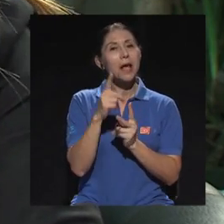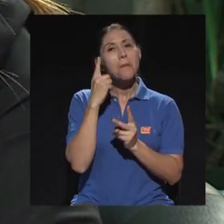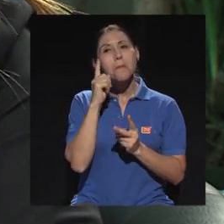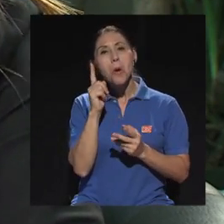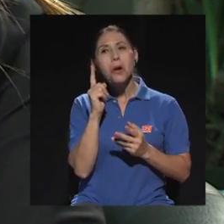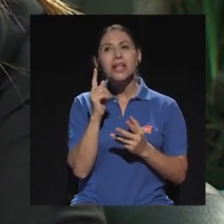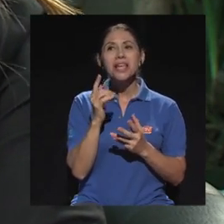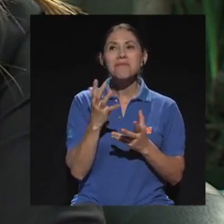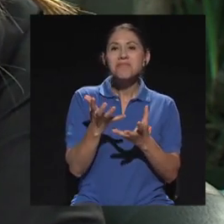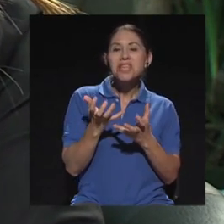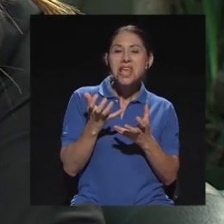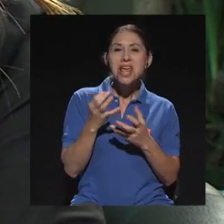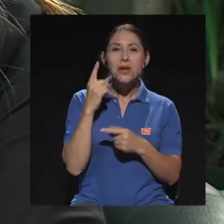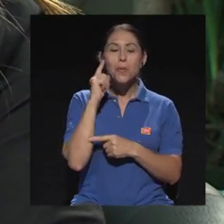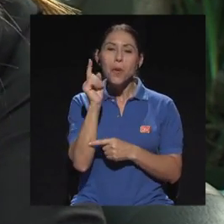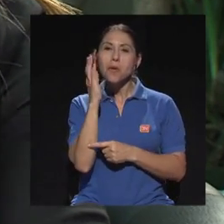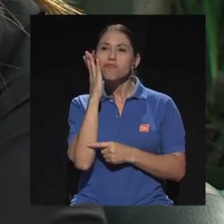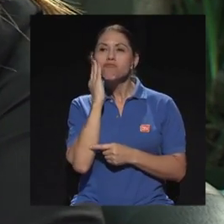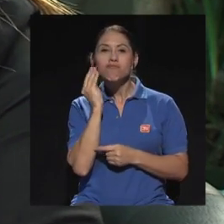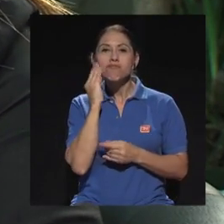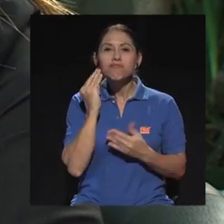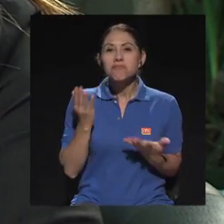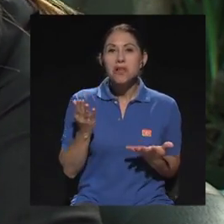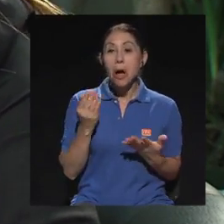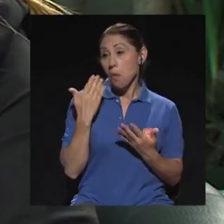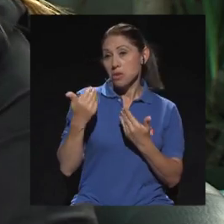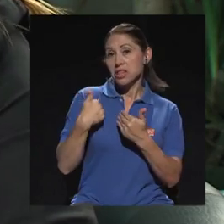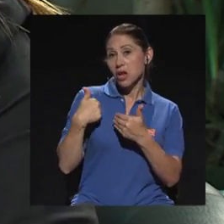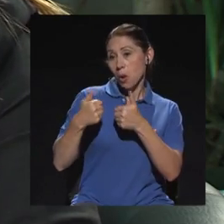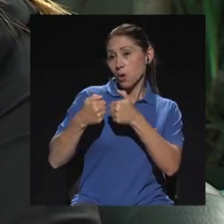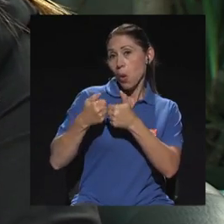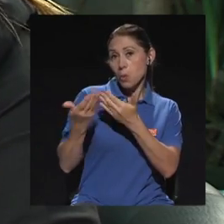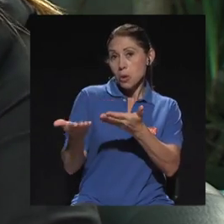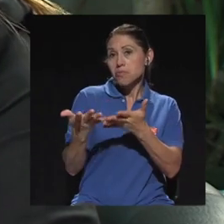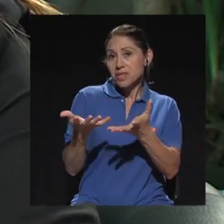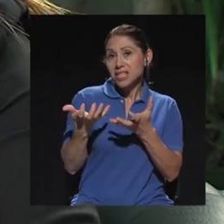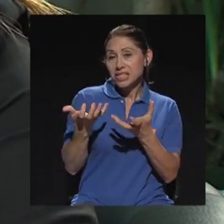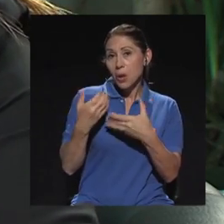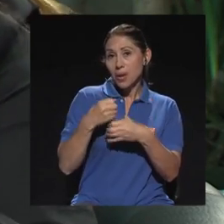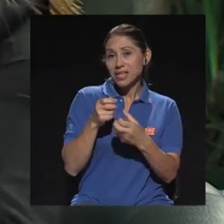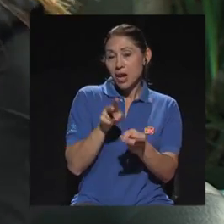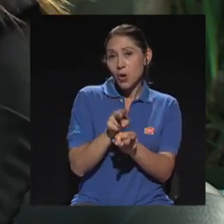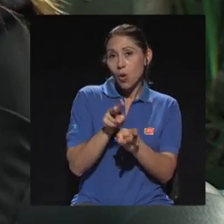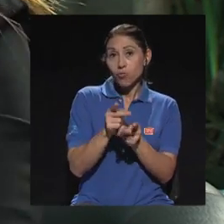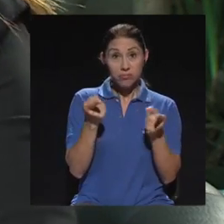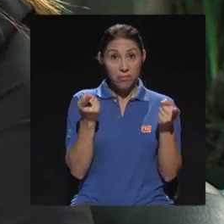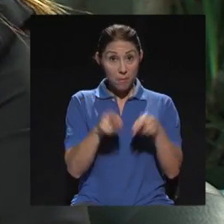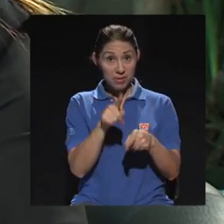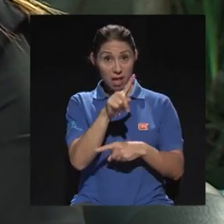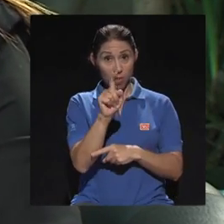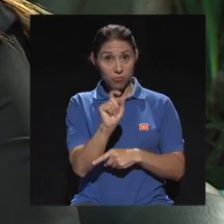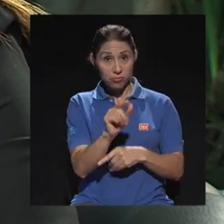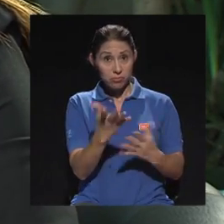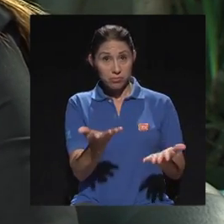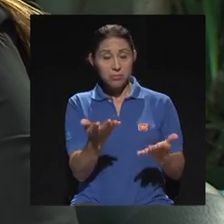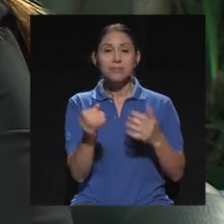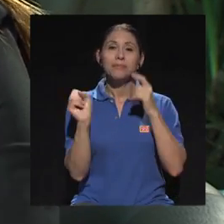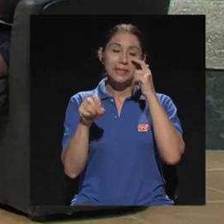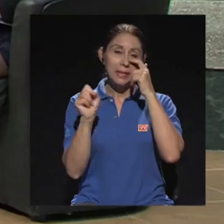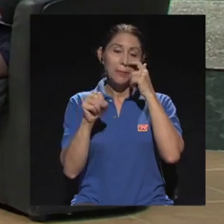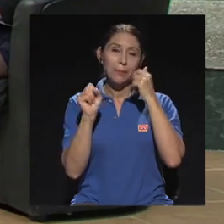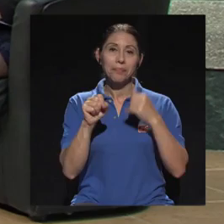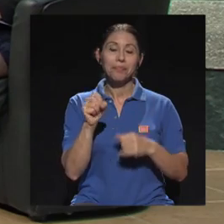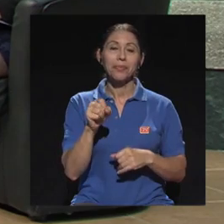por experimentar, porque quiero y porque al final de cuentas tengo a mi novio o a mi novia y deseo hacerlo. ¿Se ha dado casos así? Sí, claro que